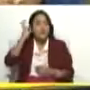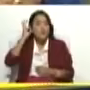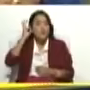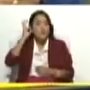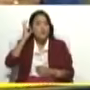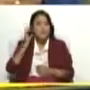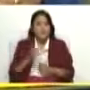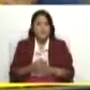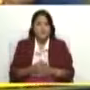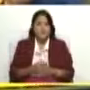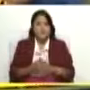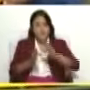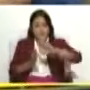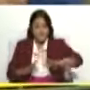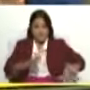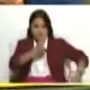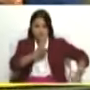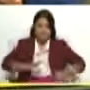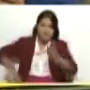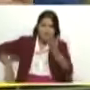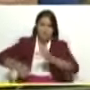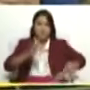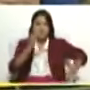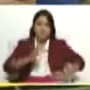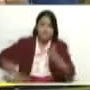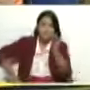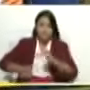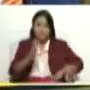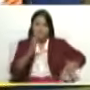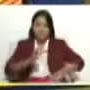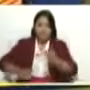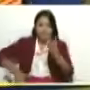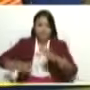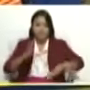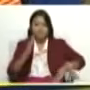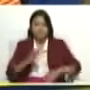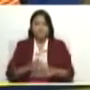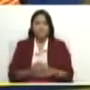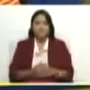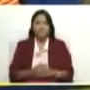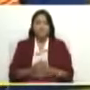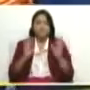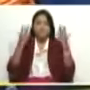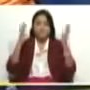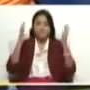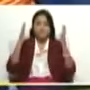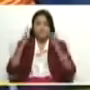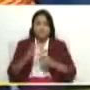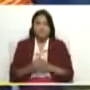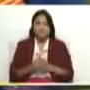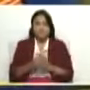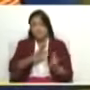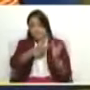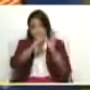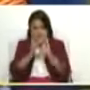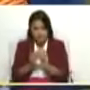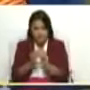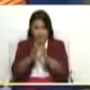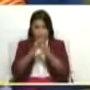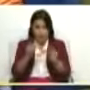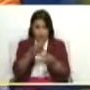Quintero patinaje de velocidad correcto están todos verdad los nombré